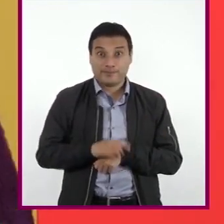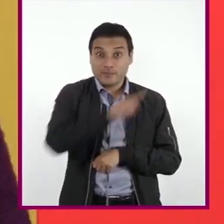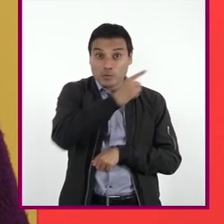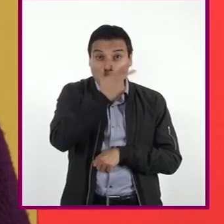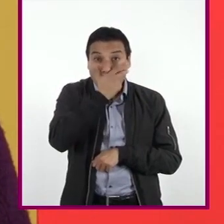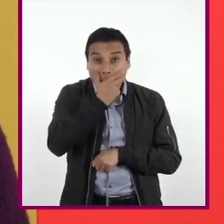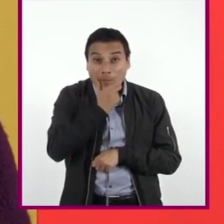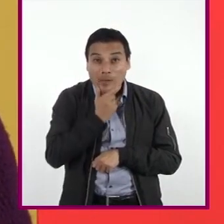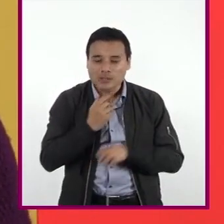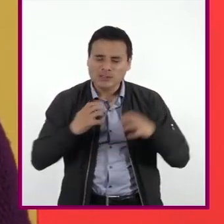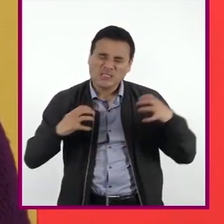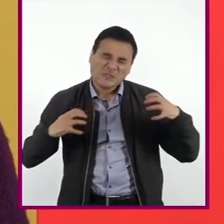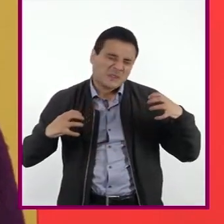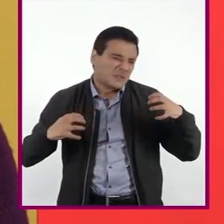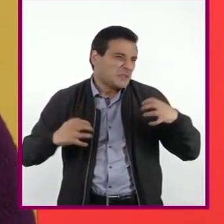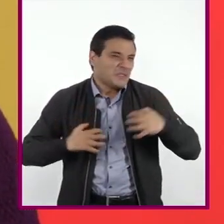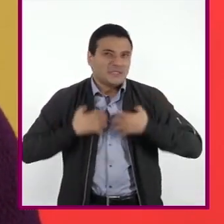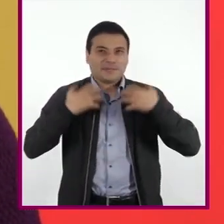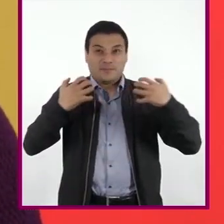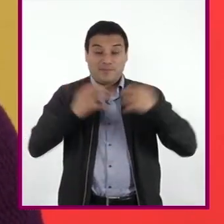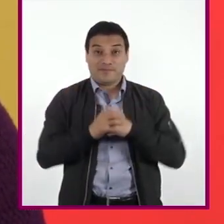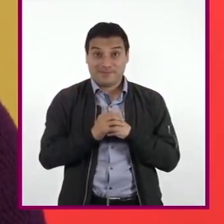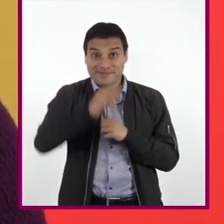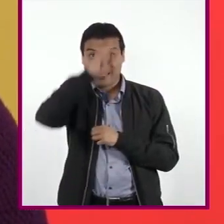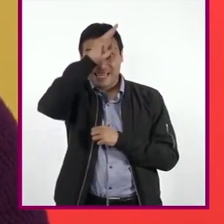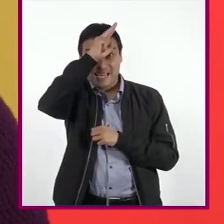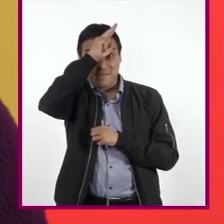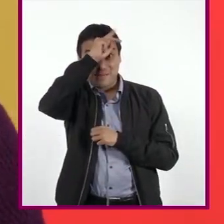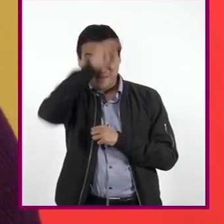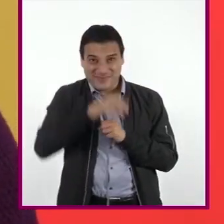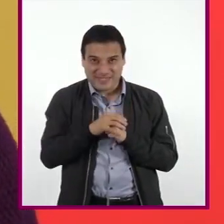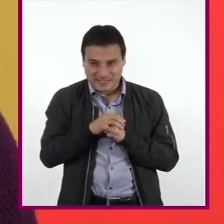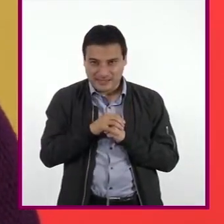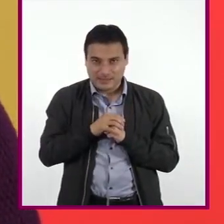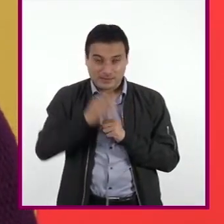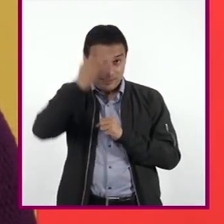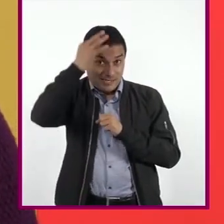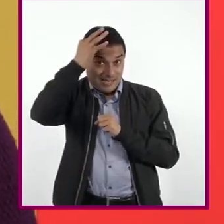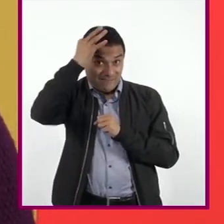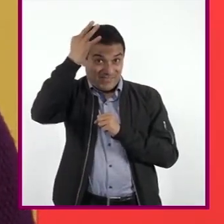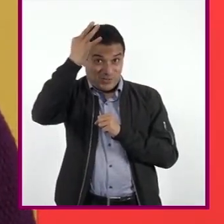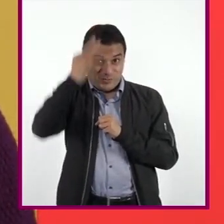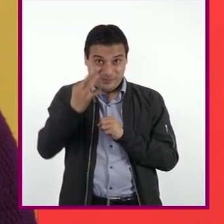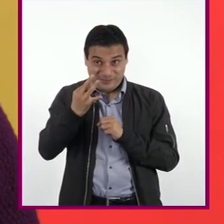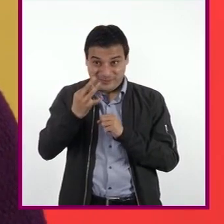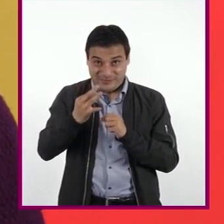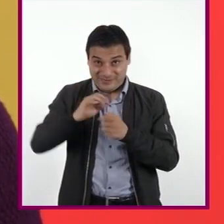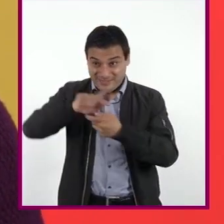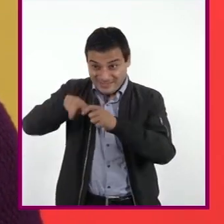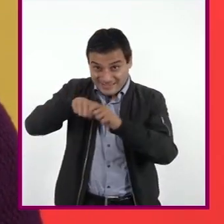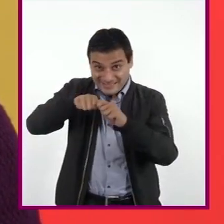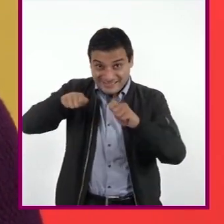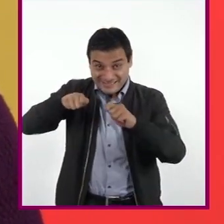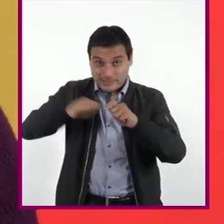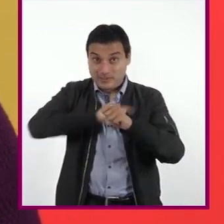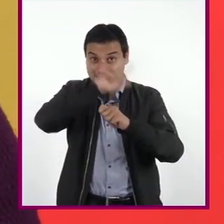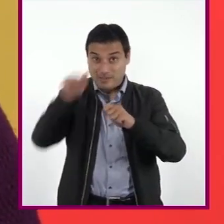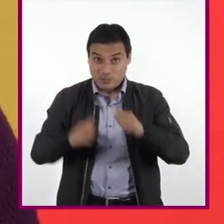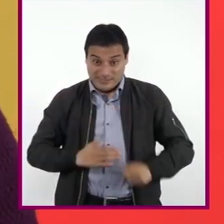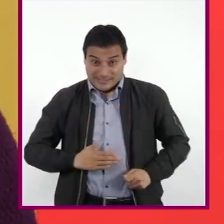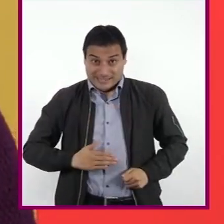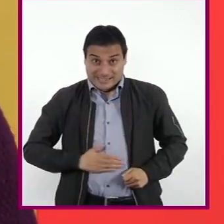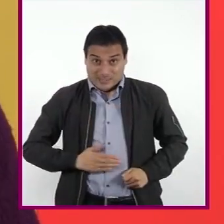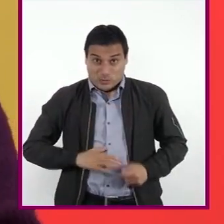enfureció, envolvió a la hormiga con uno de sus cabellos largos y empezó a apretarle la cintura